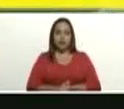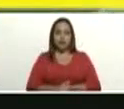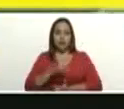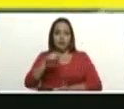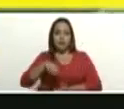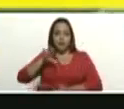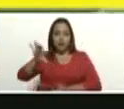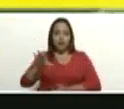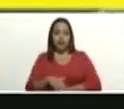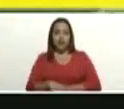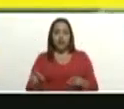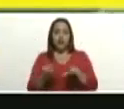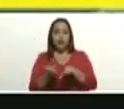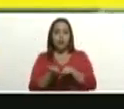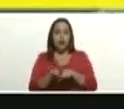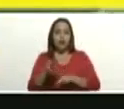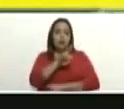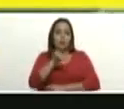como república.